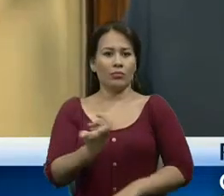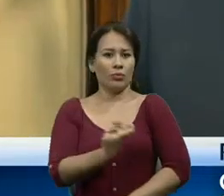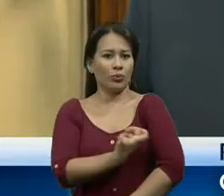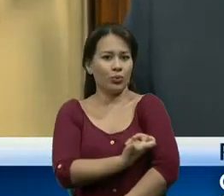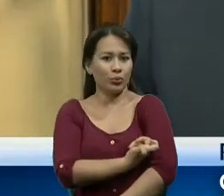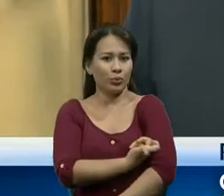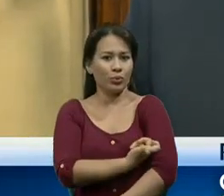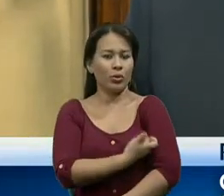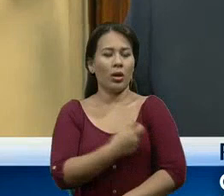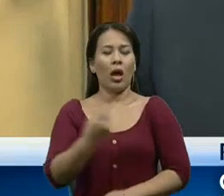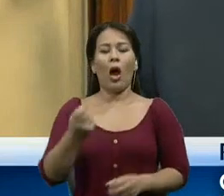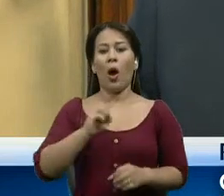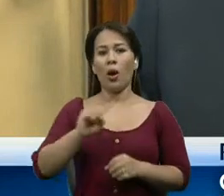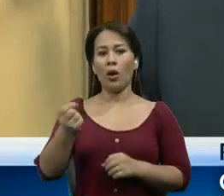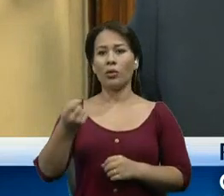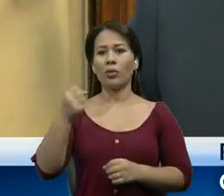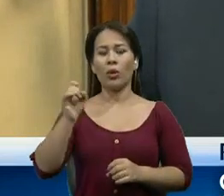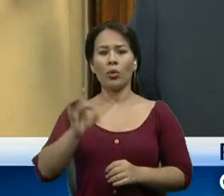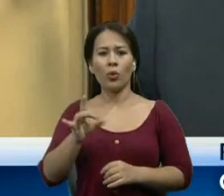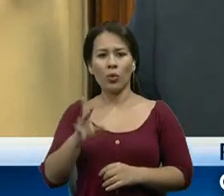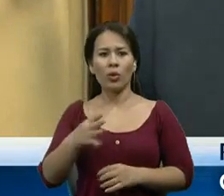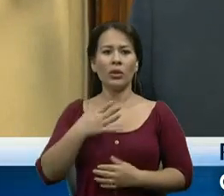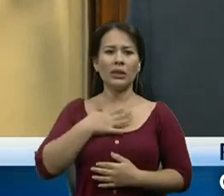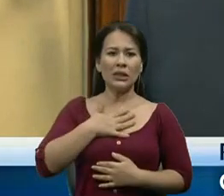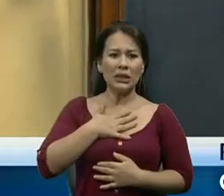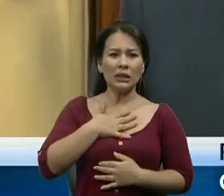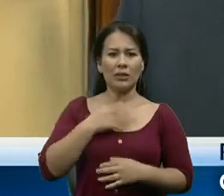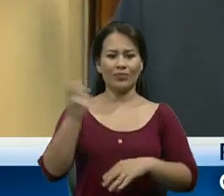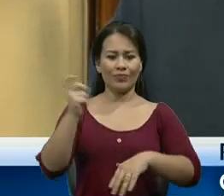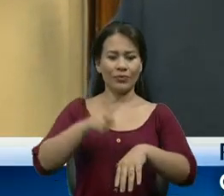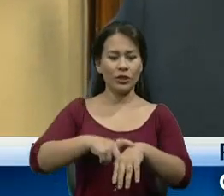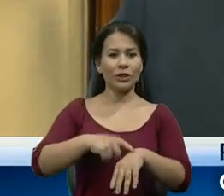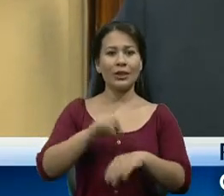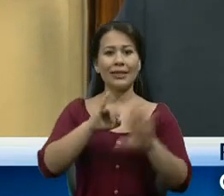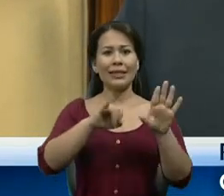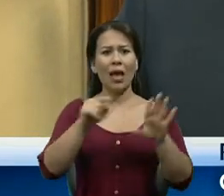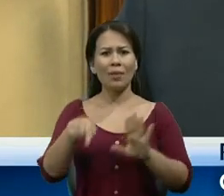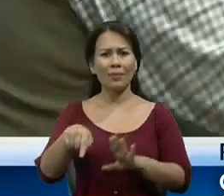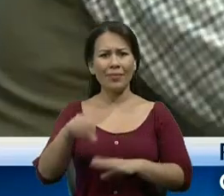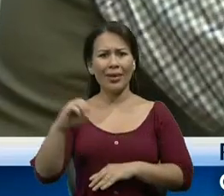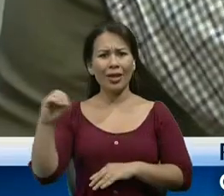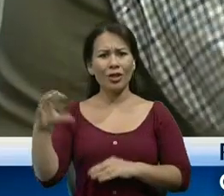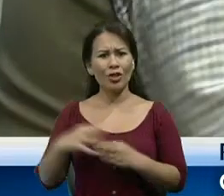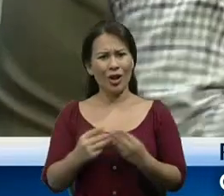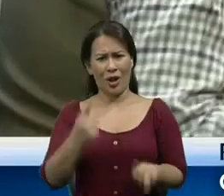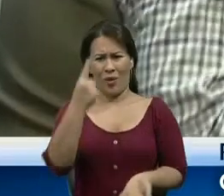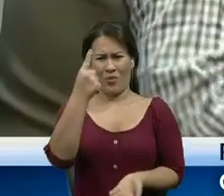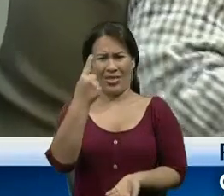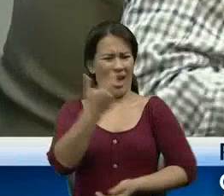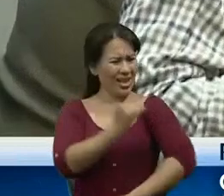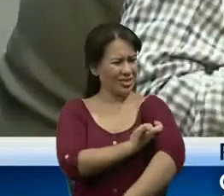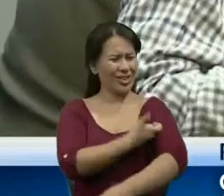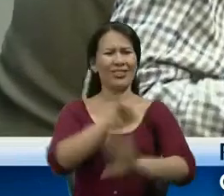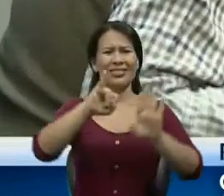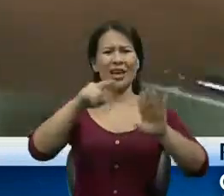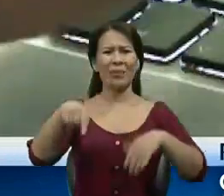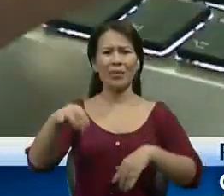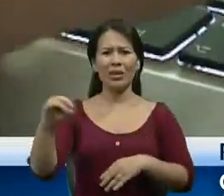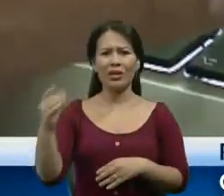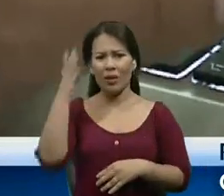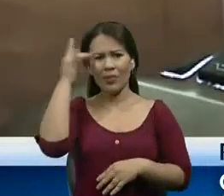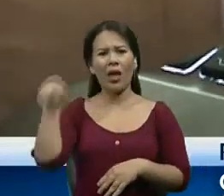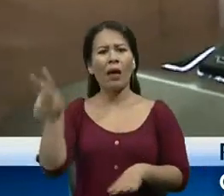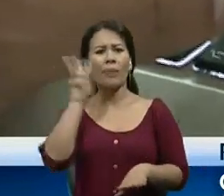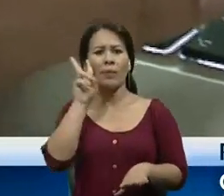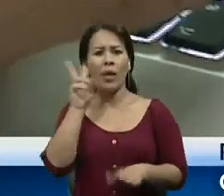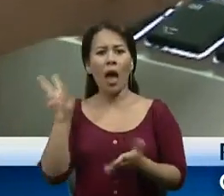hasta antibióticos, que pasan de $66 a $6,800. Espinosa se basa en el informe de la Contraloría